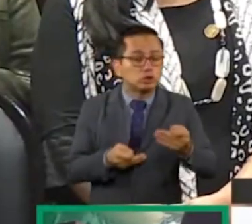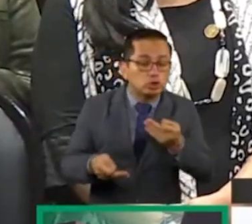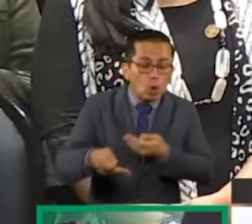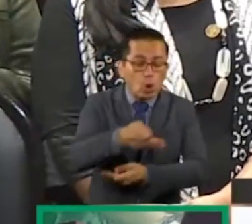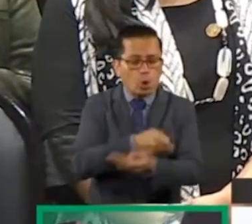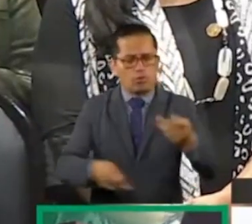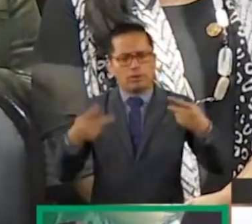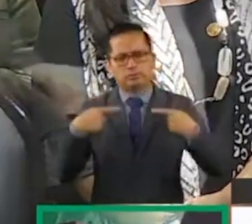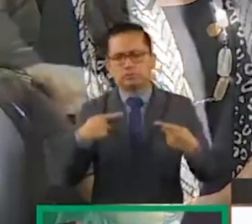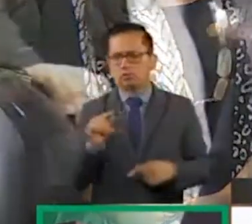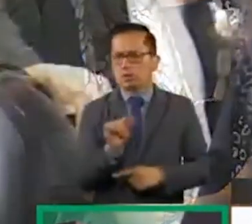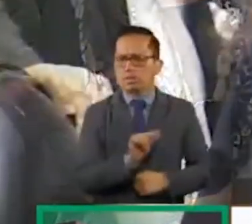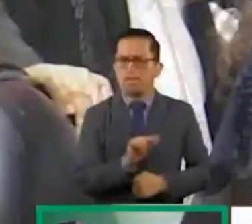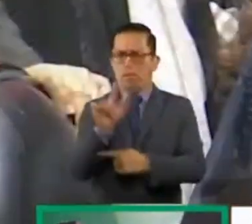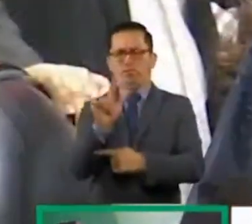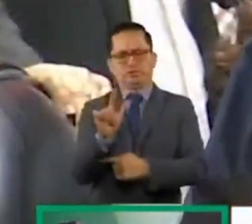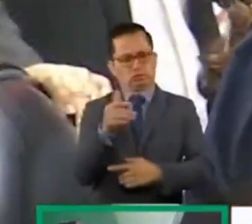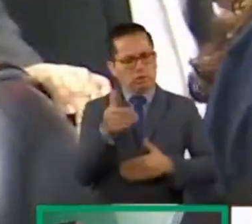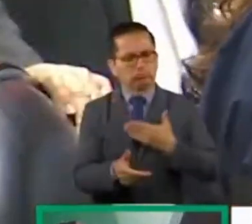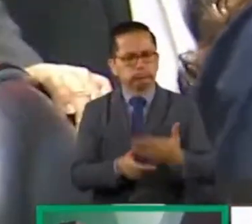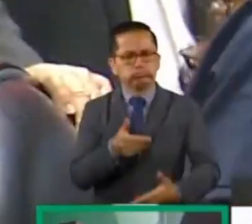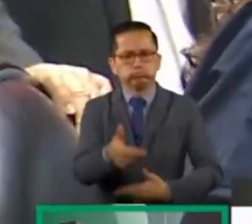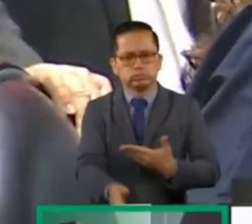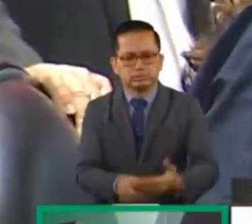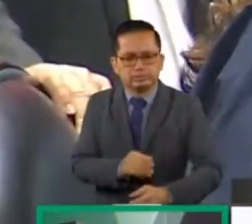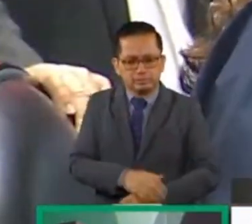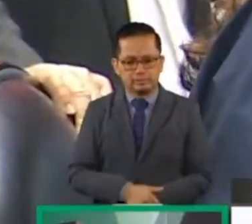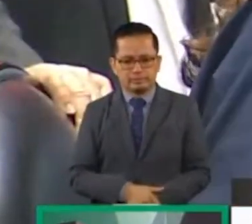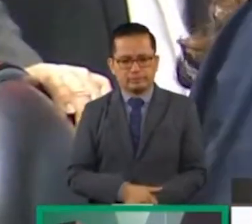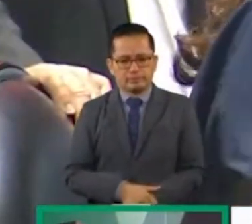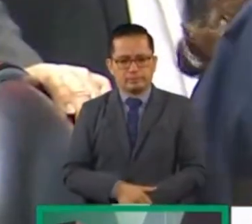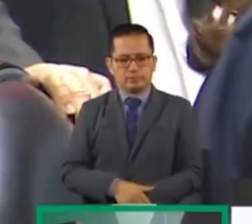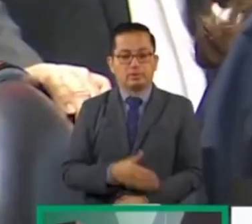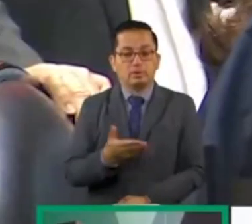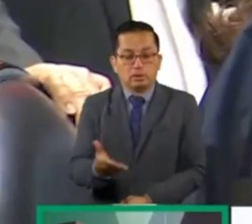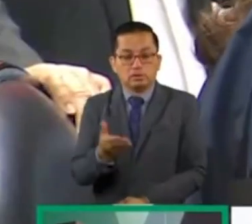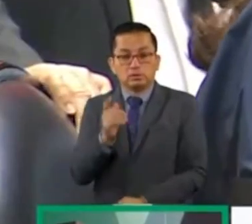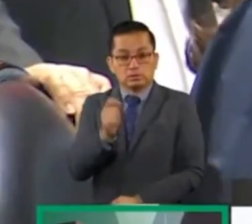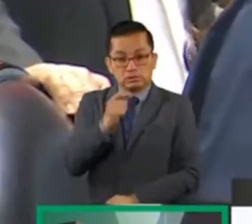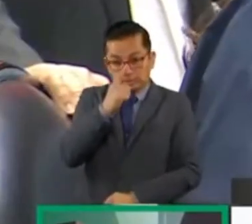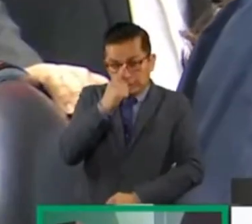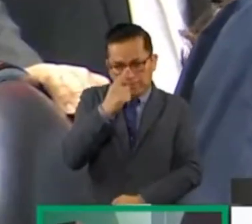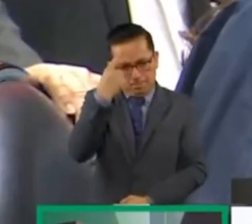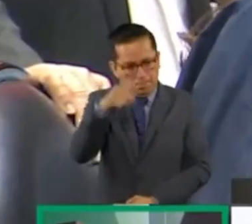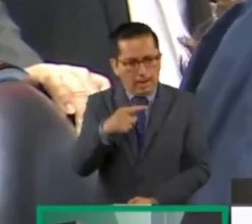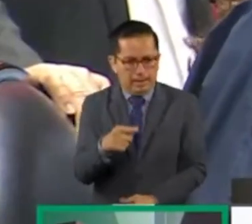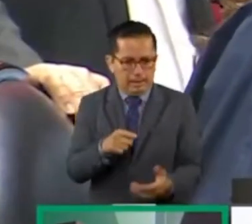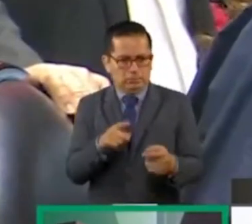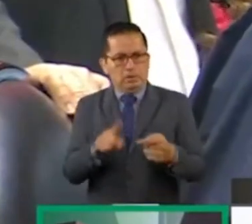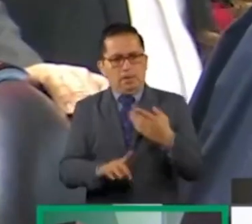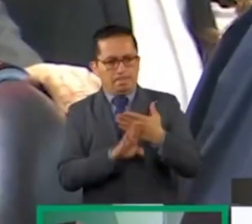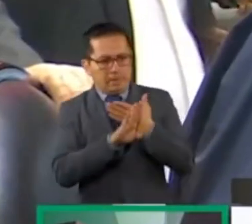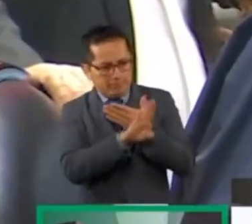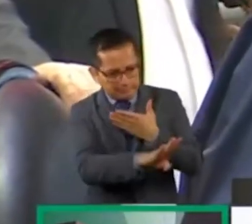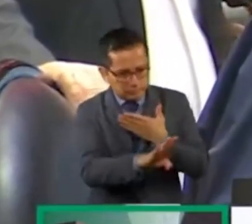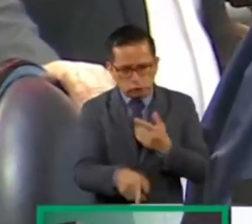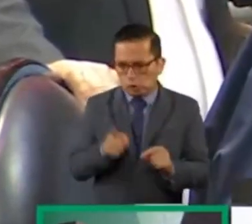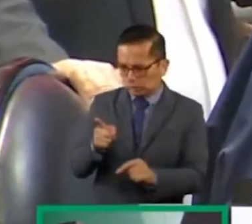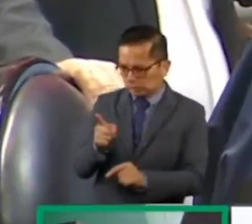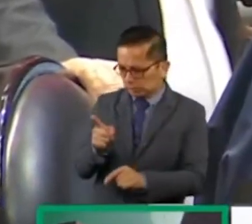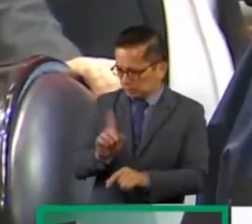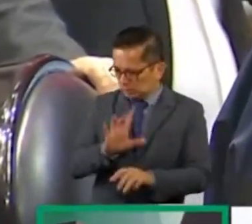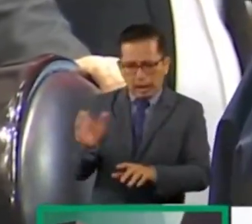en su actuar. El hecho de que tengamos que ver la prevención, el combate y ahora también